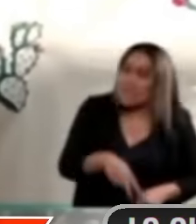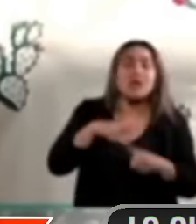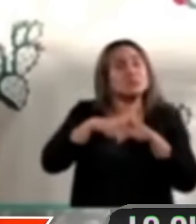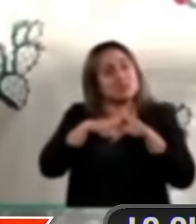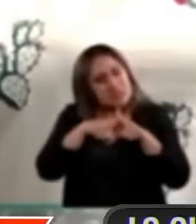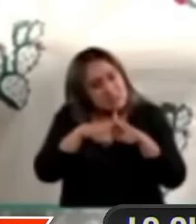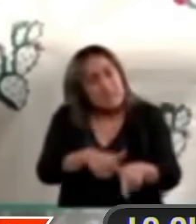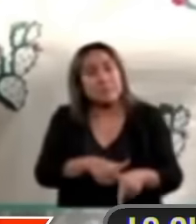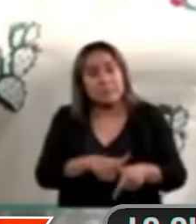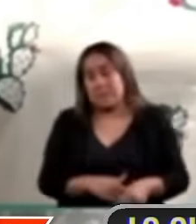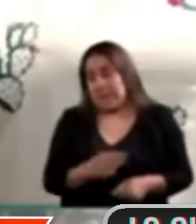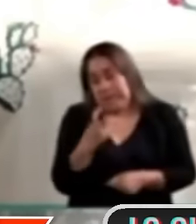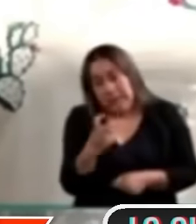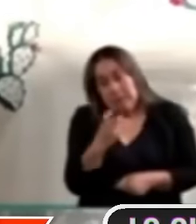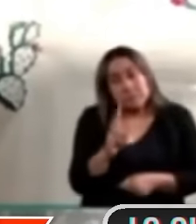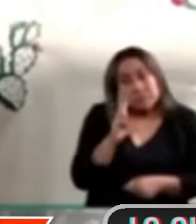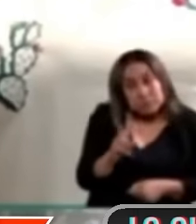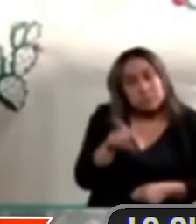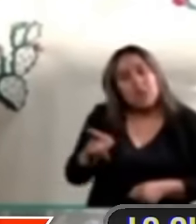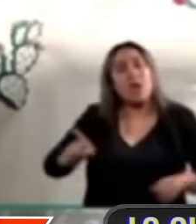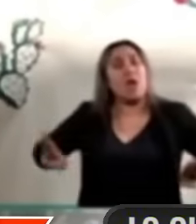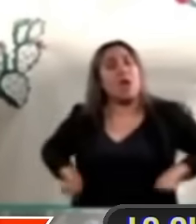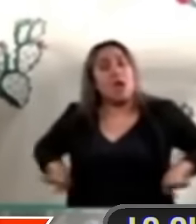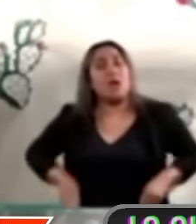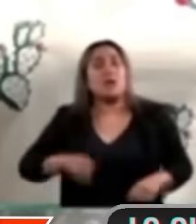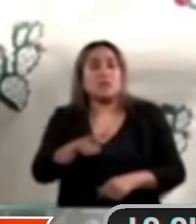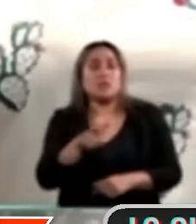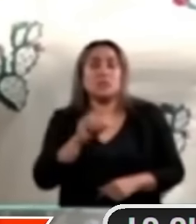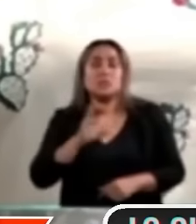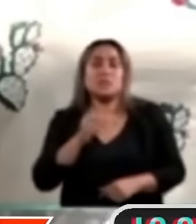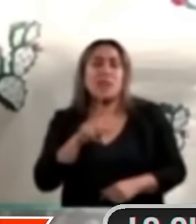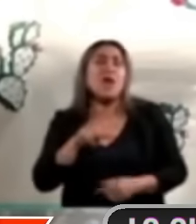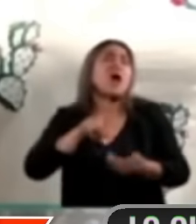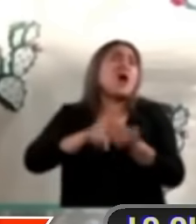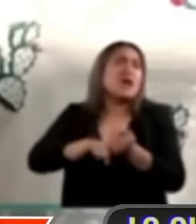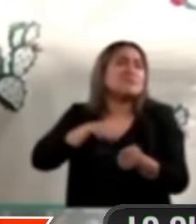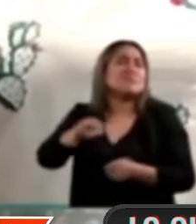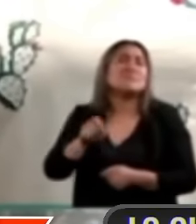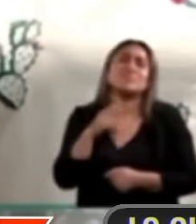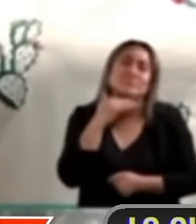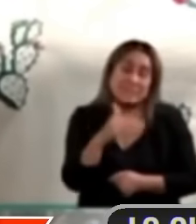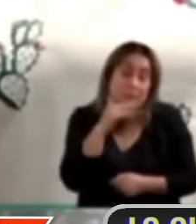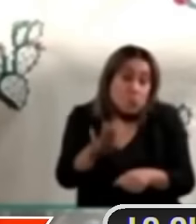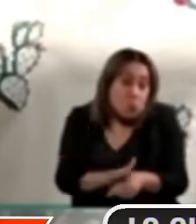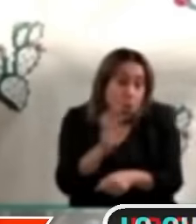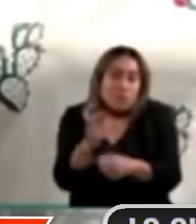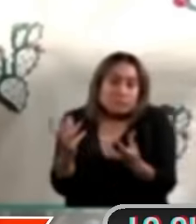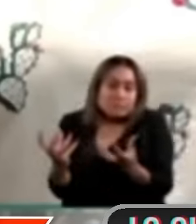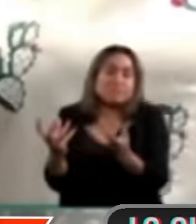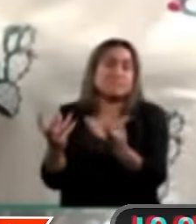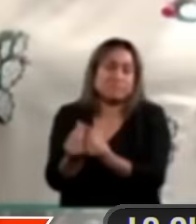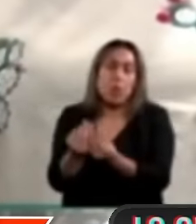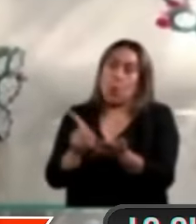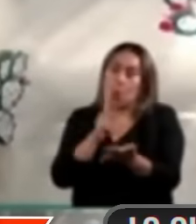cansancio. Esa es la bandera de Xóchitl Gálvez, la corrupción. Y por eso se juntaron, para